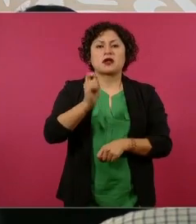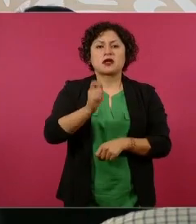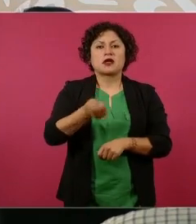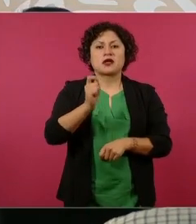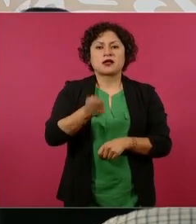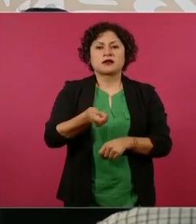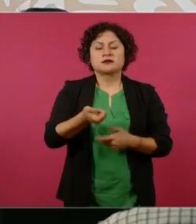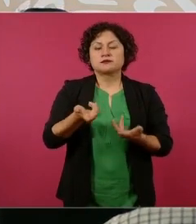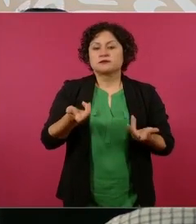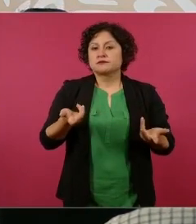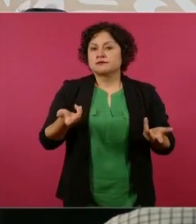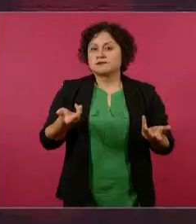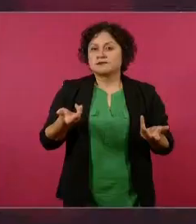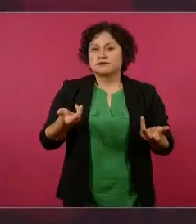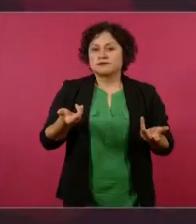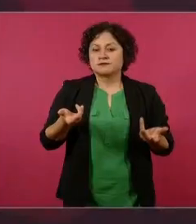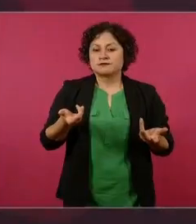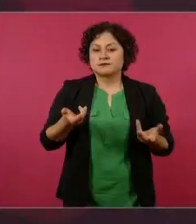no estaba